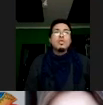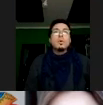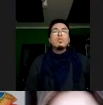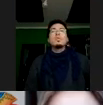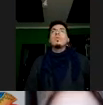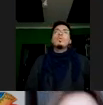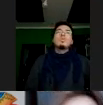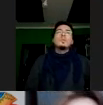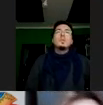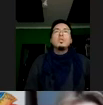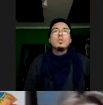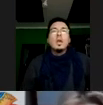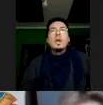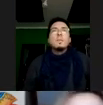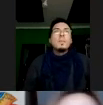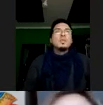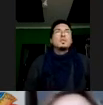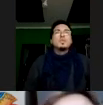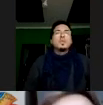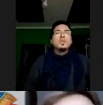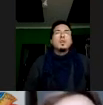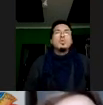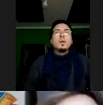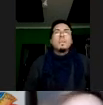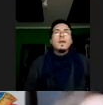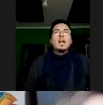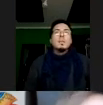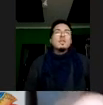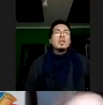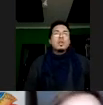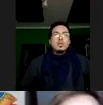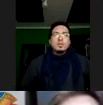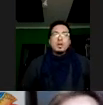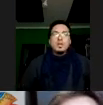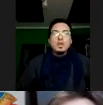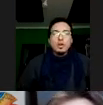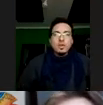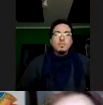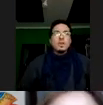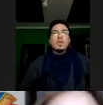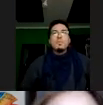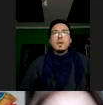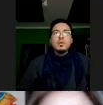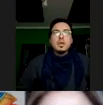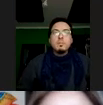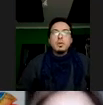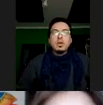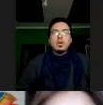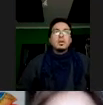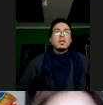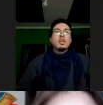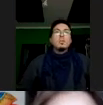utiliza 1,4 o 1,5 metros de altura. ¿A qué me refiero con esto, chiquillos, del corte? Aquí hay un pequeño